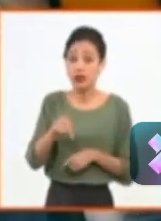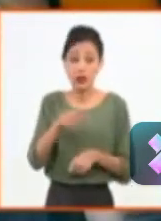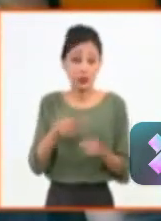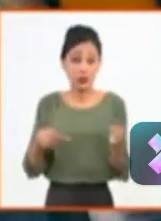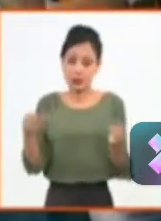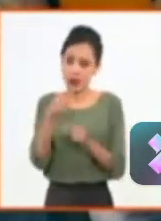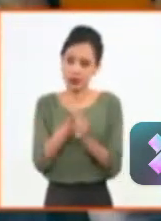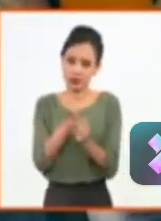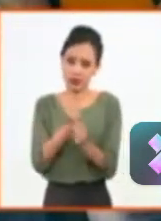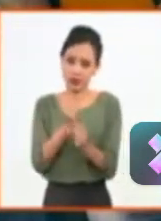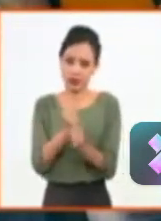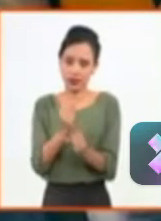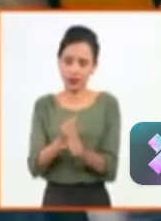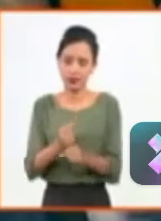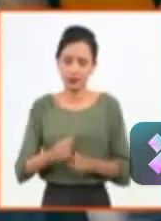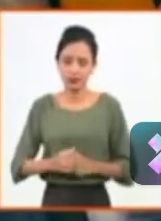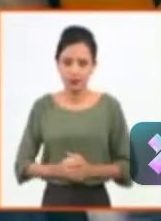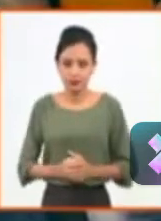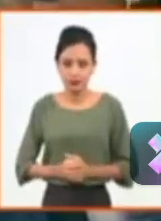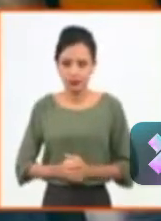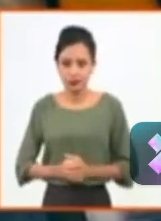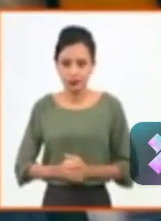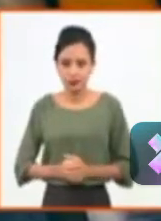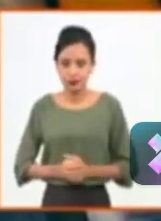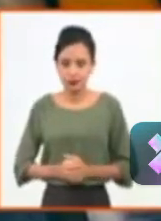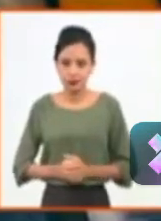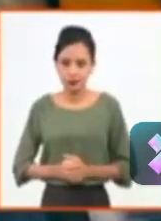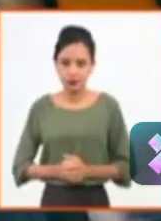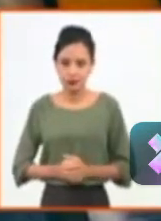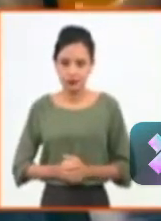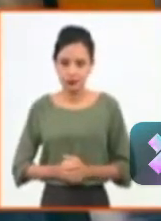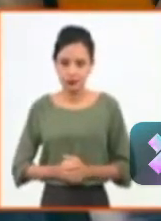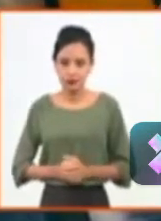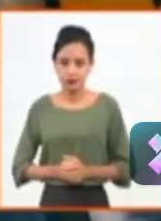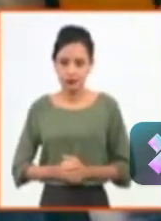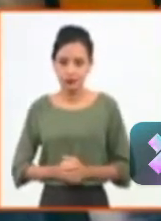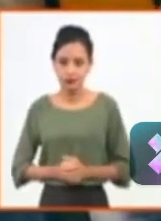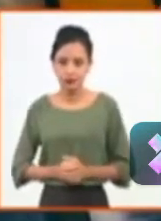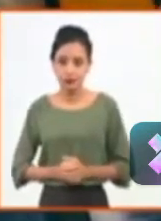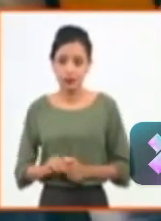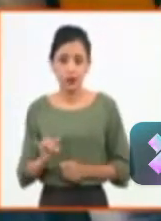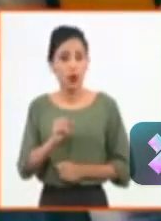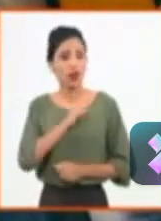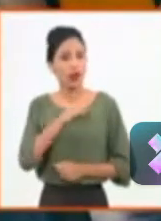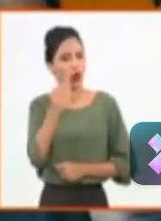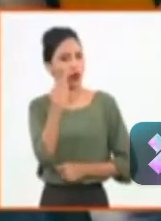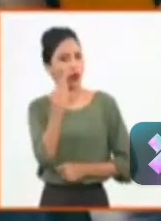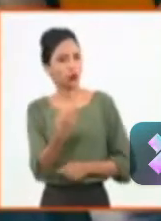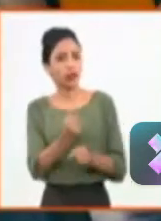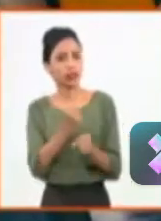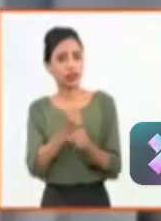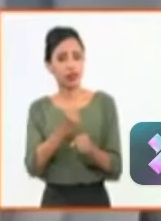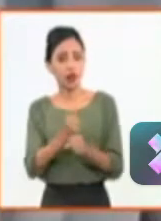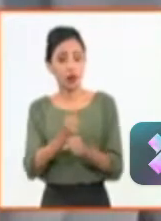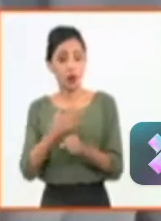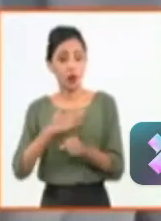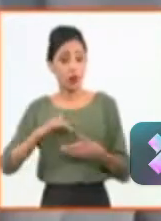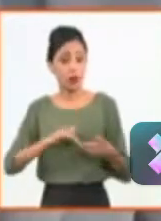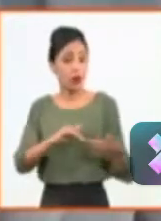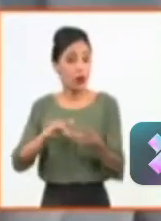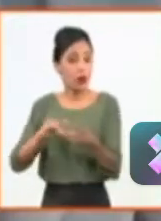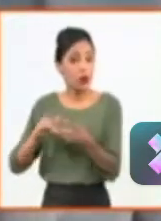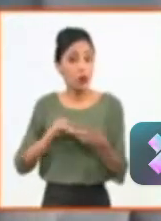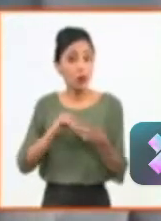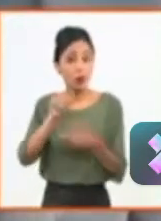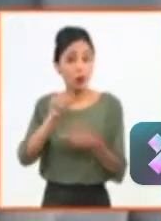trabajo. No quiero tampoco dejar de reconocer a mis compañeros que en condiciones difíciles también han estado con nosotros